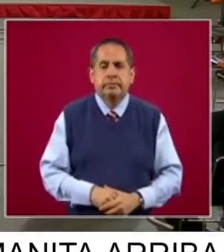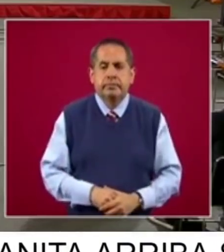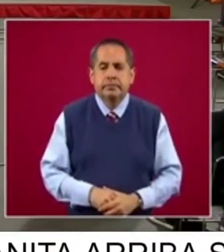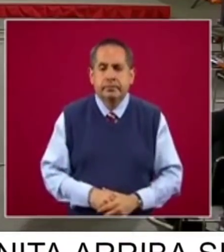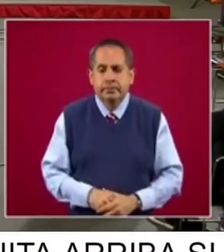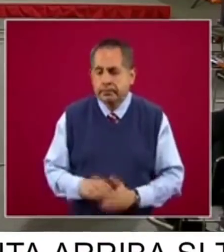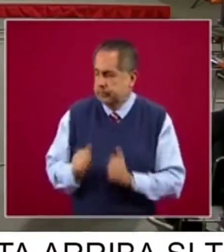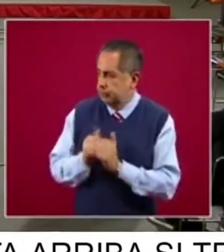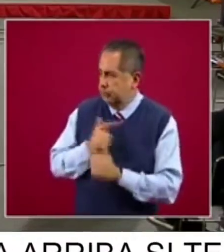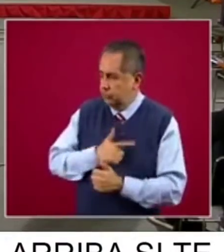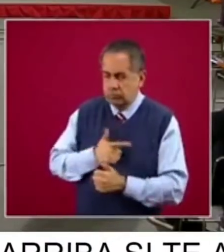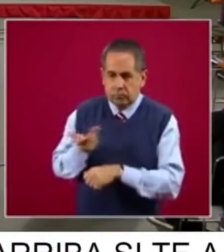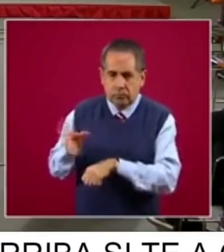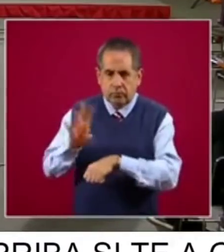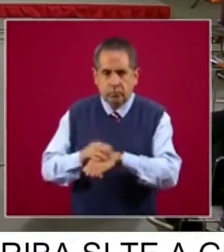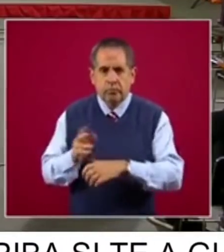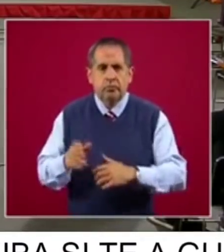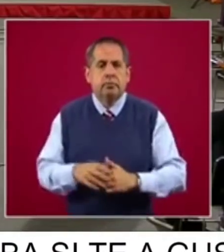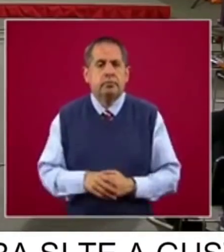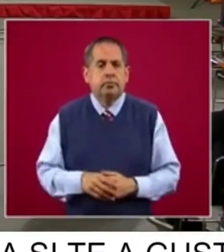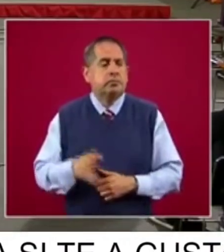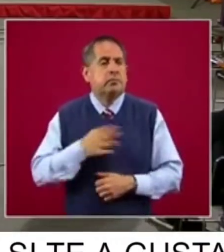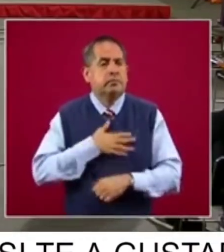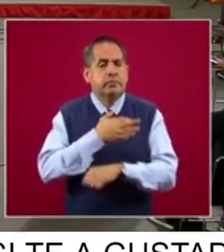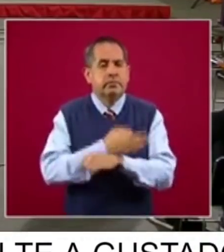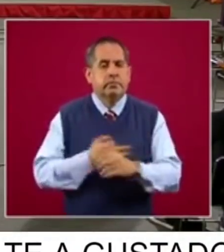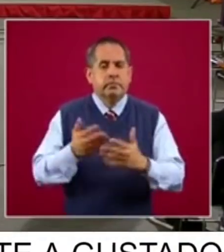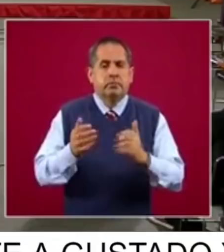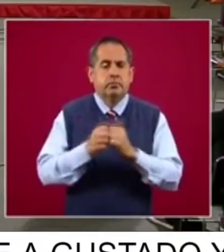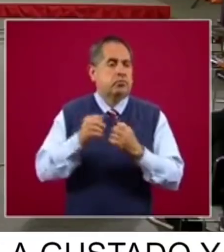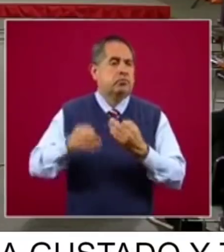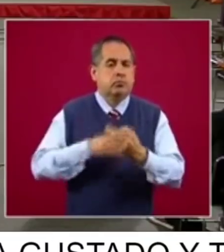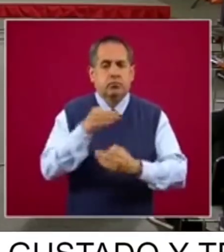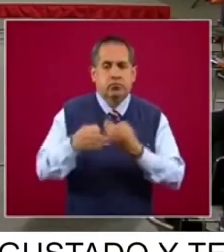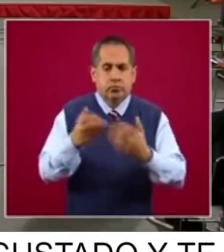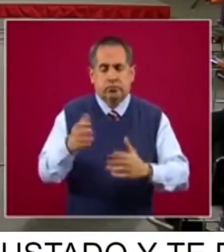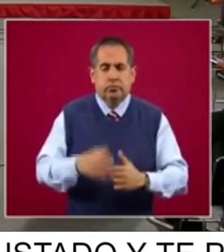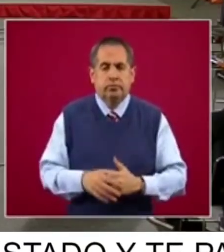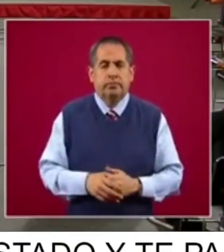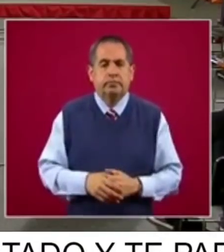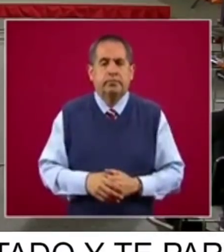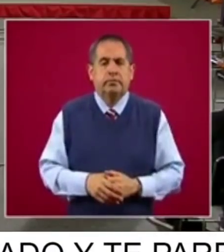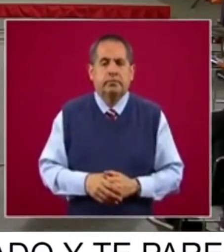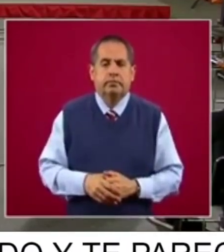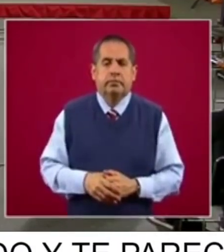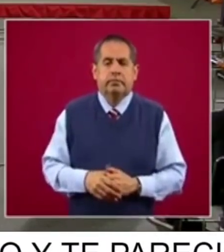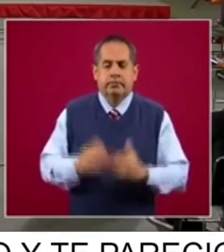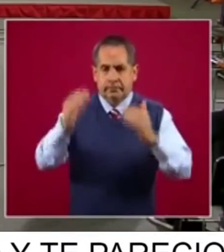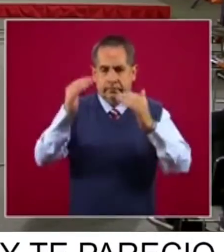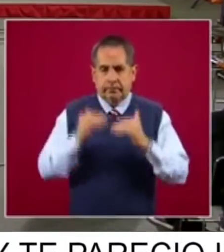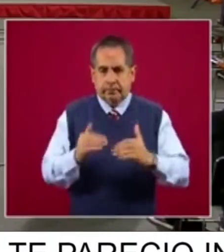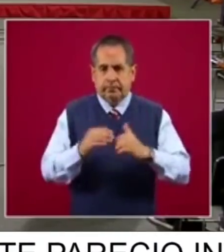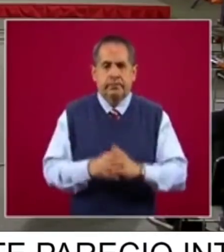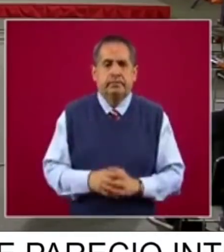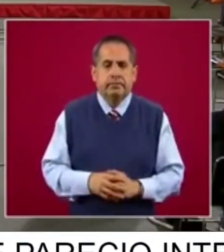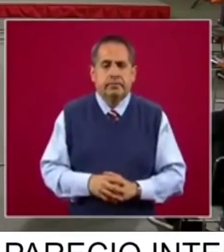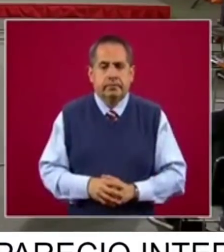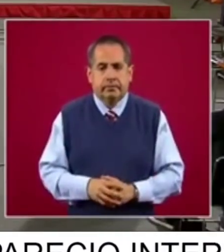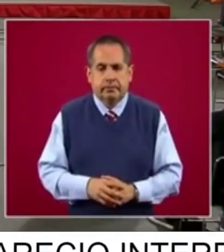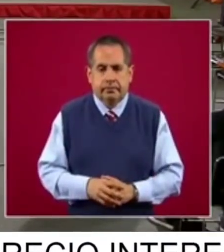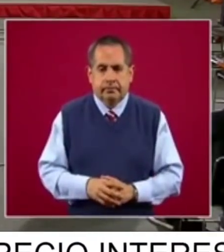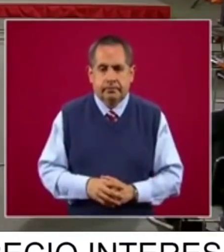Con mucho gusto y con su permiso, señor subsecretario. Muy buenas tardes con todas y con todos. Pasemos, por favor, a la siguiente